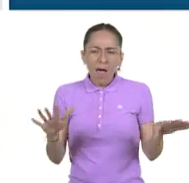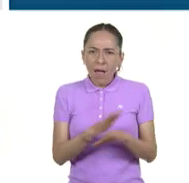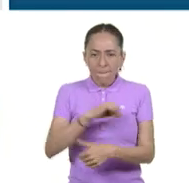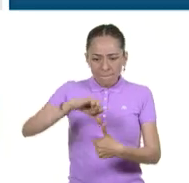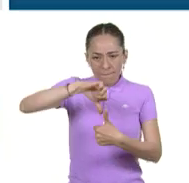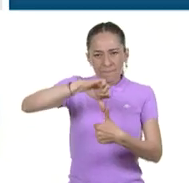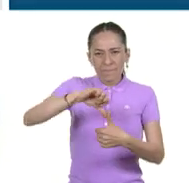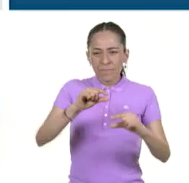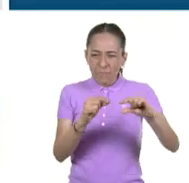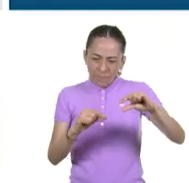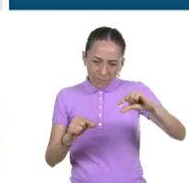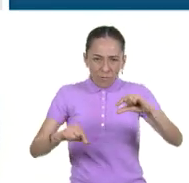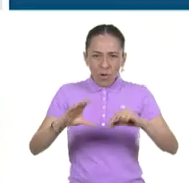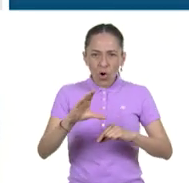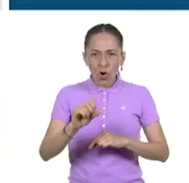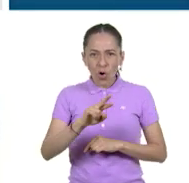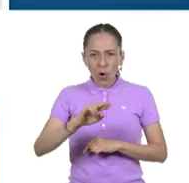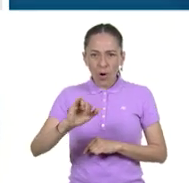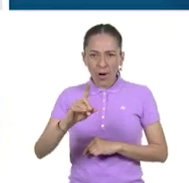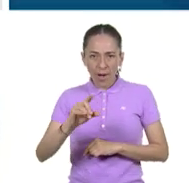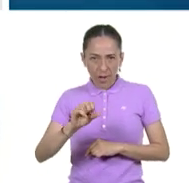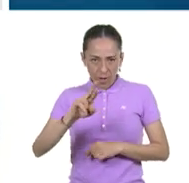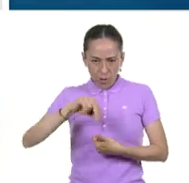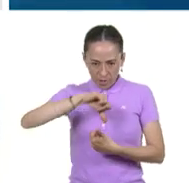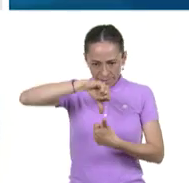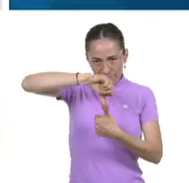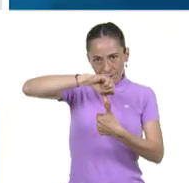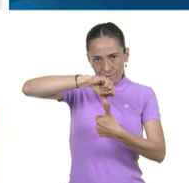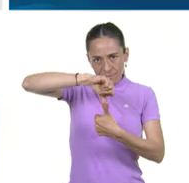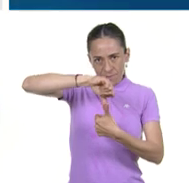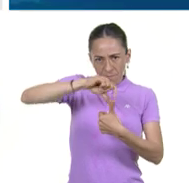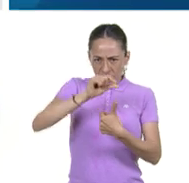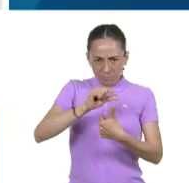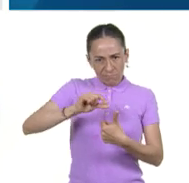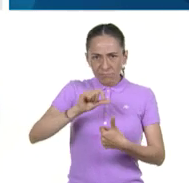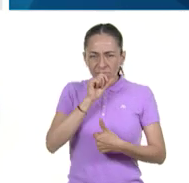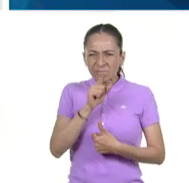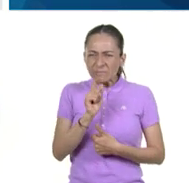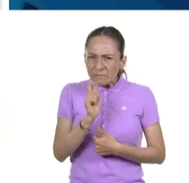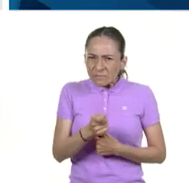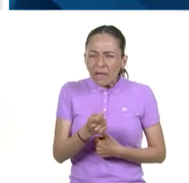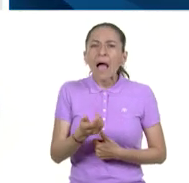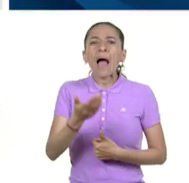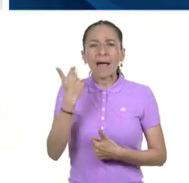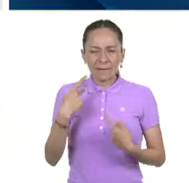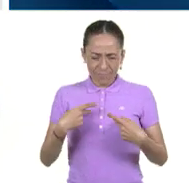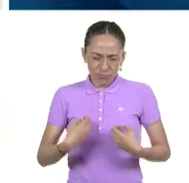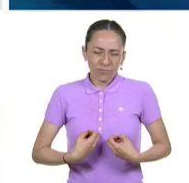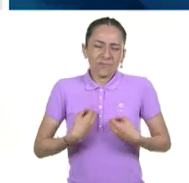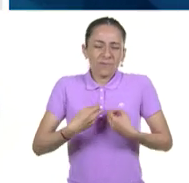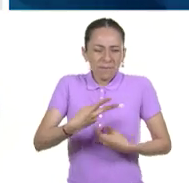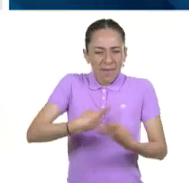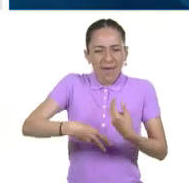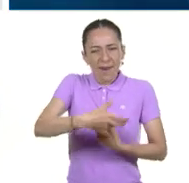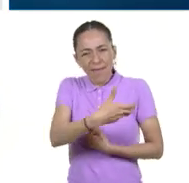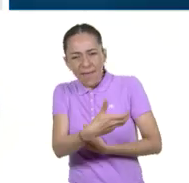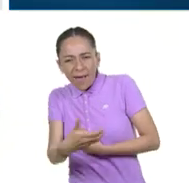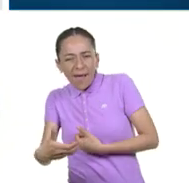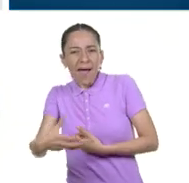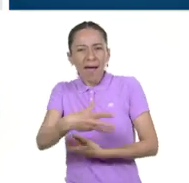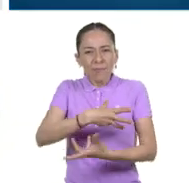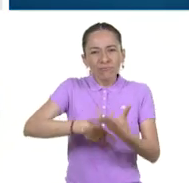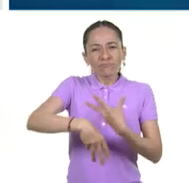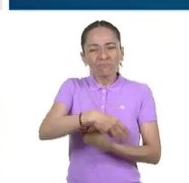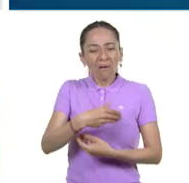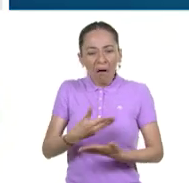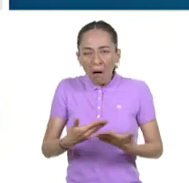corredor centroamericano, y que ha provocado una salida masiva de personas que vivían de la agricultura y ahora ya no pueden